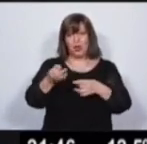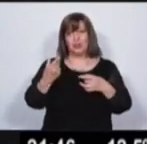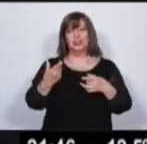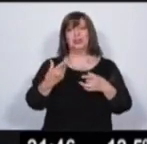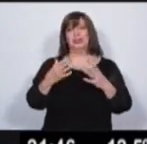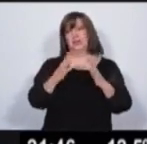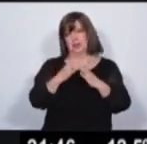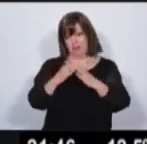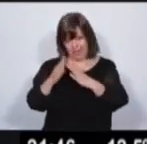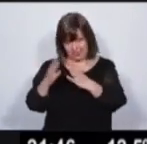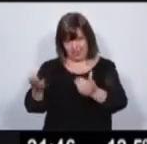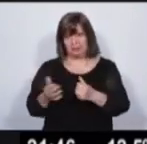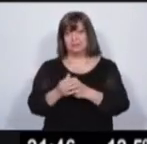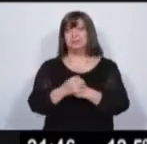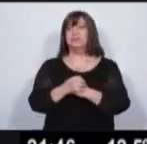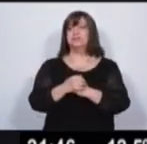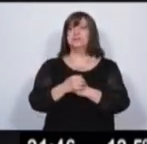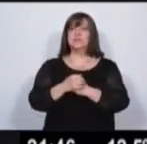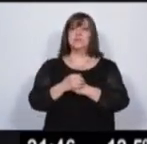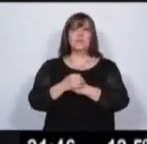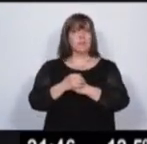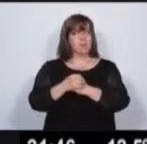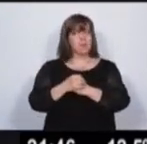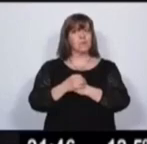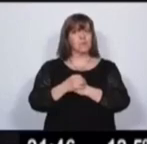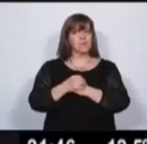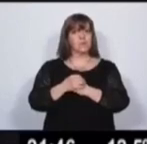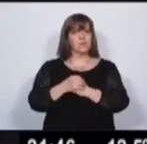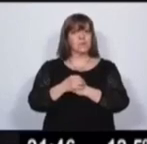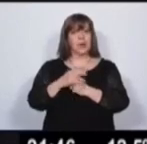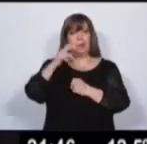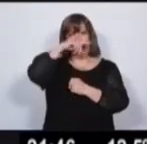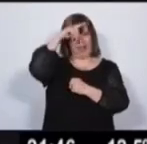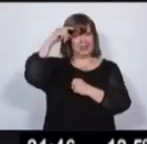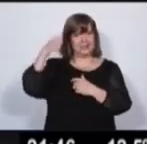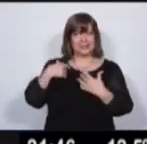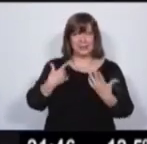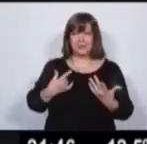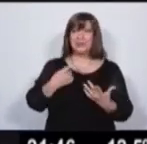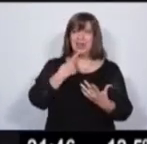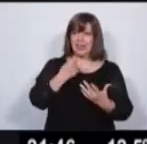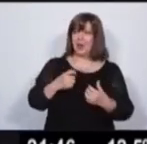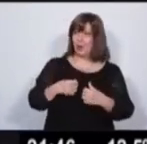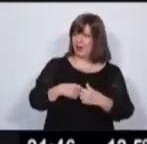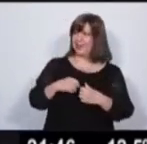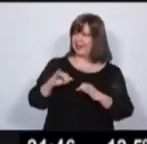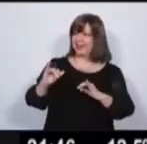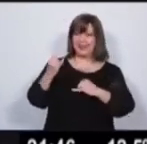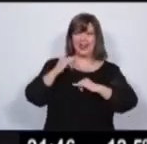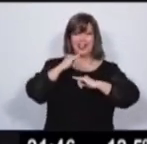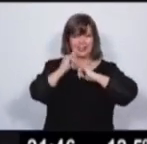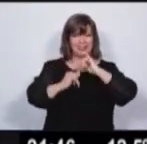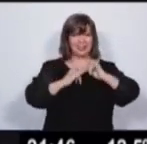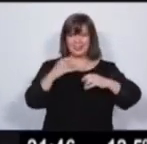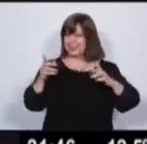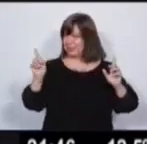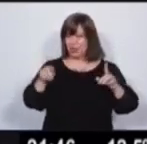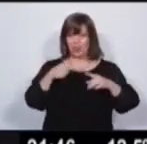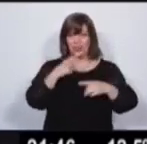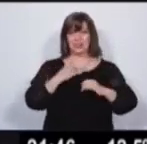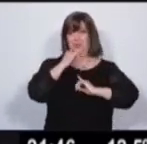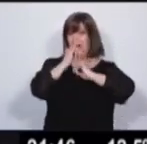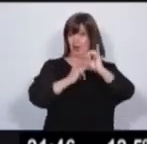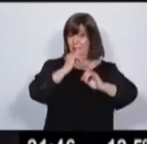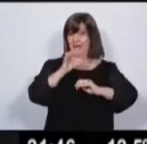París se han dado cuenta que nos viven diciendo que cada vez tenemos que vivir con menos les cuento un pequeño